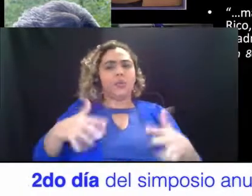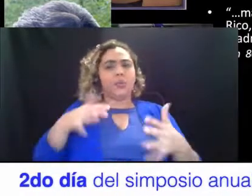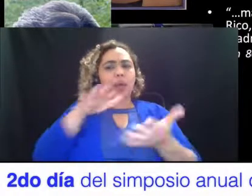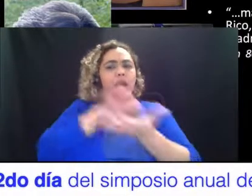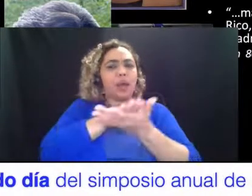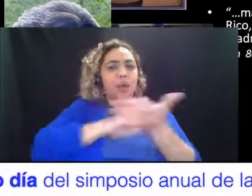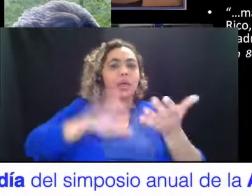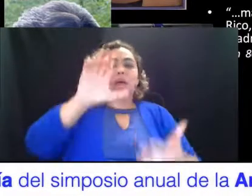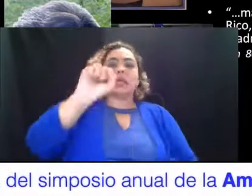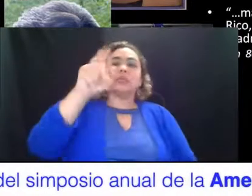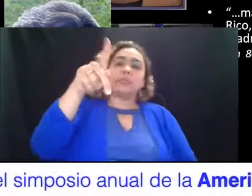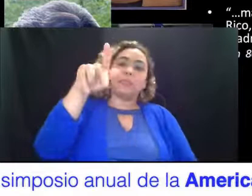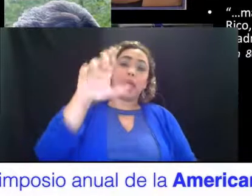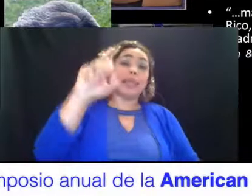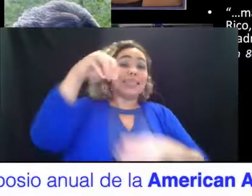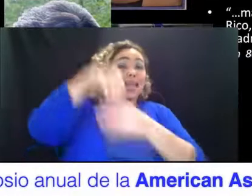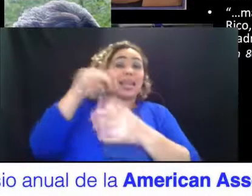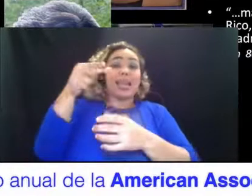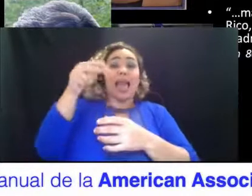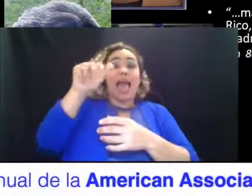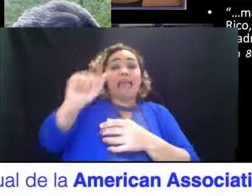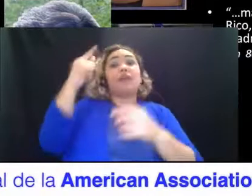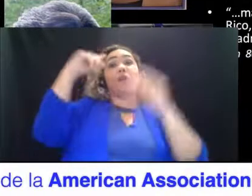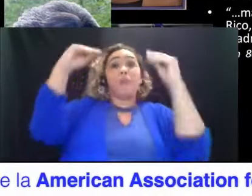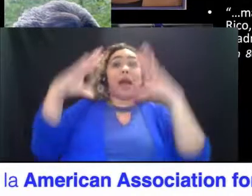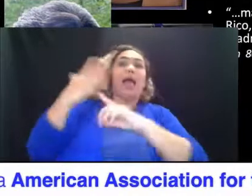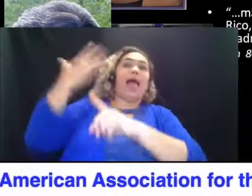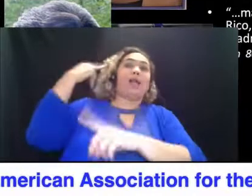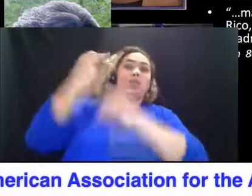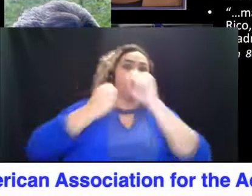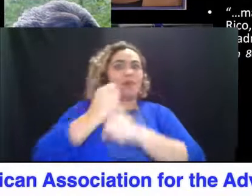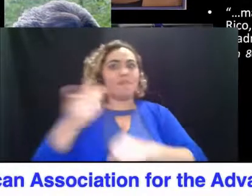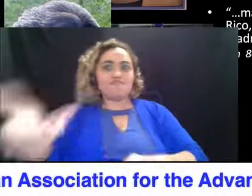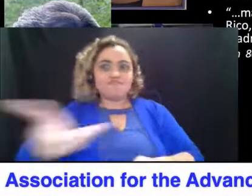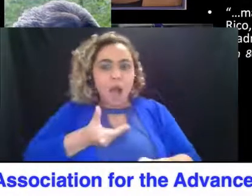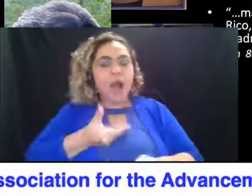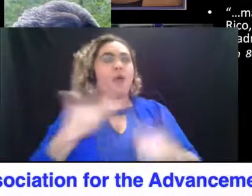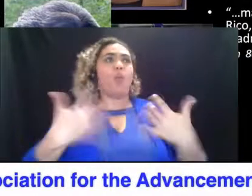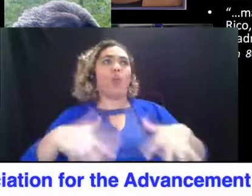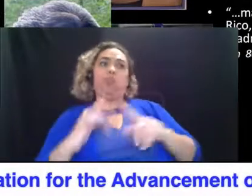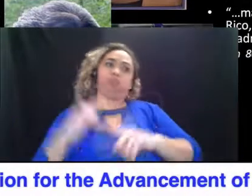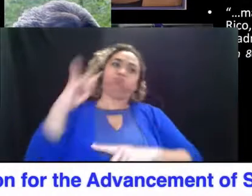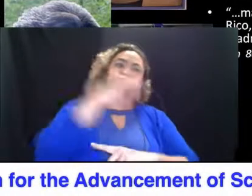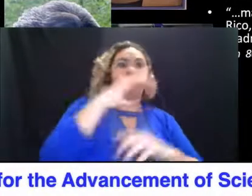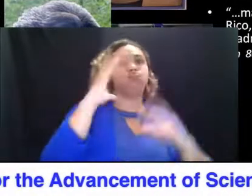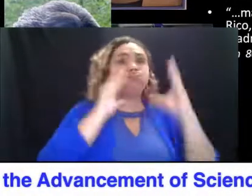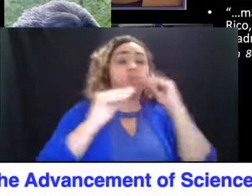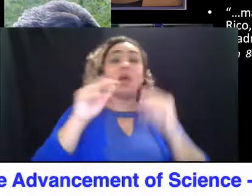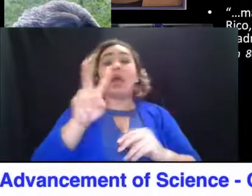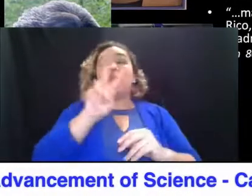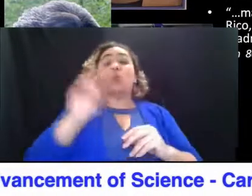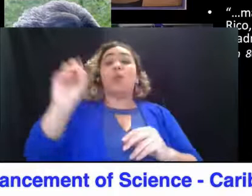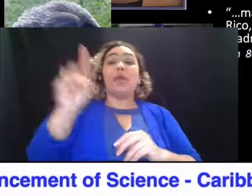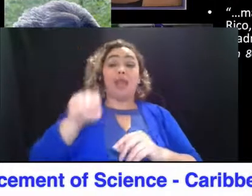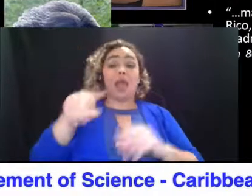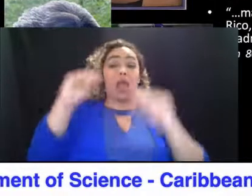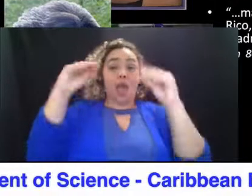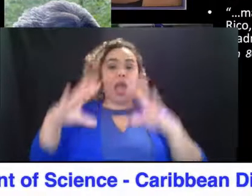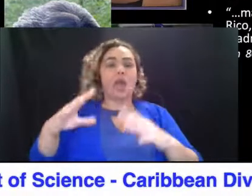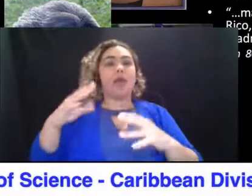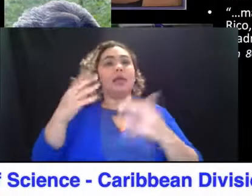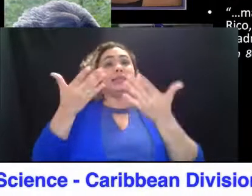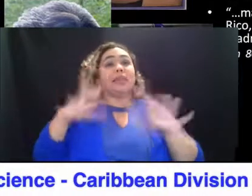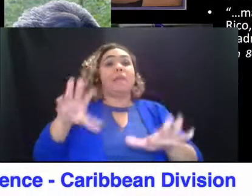Espacial para Maestros de la NASA hace 2 años. En el año 2001, la profesora Torres completó su grado